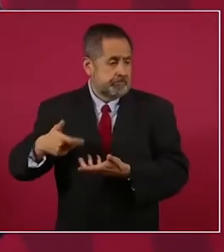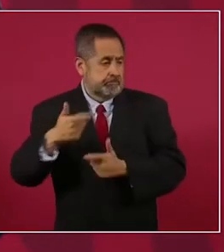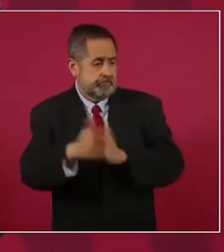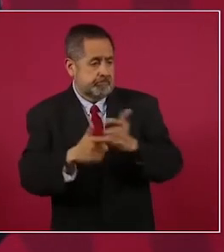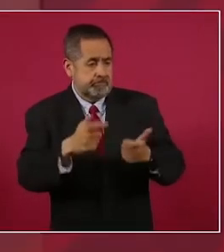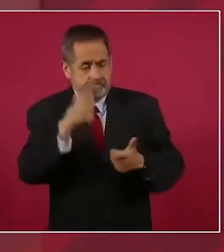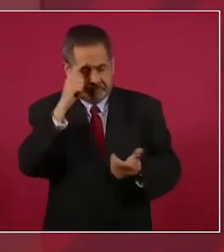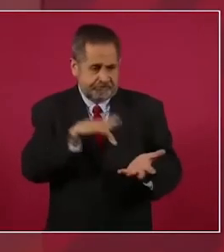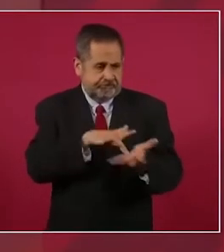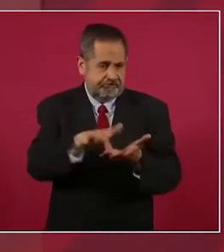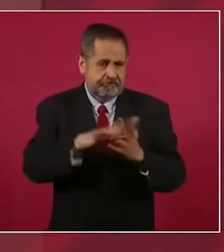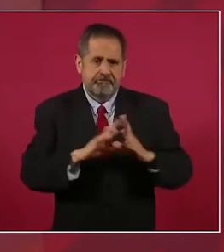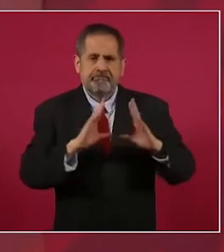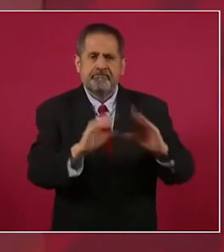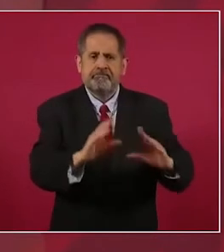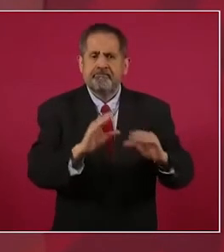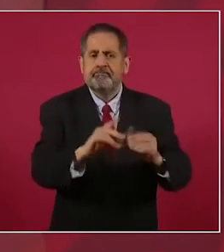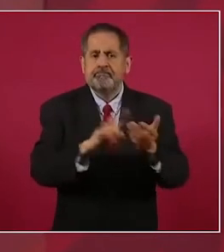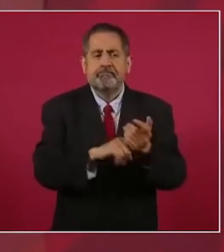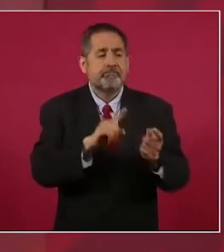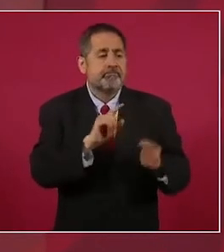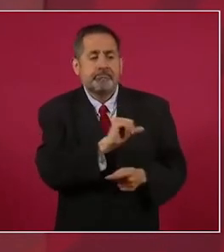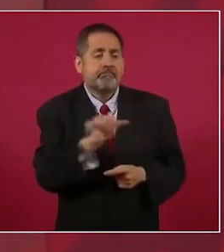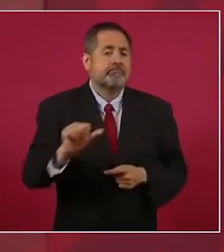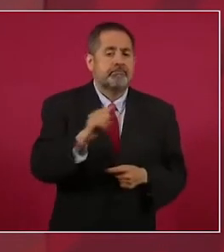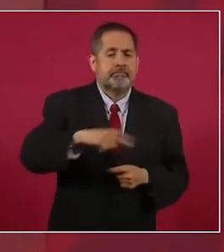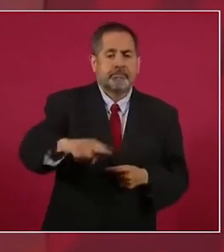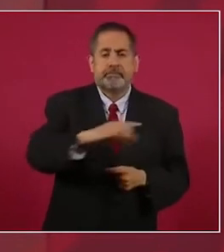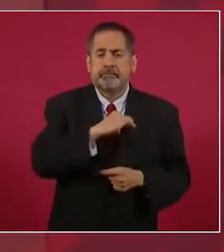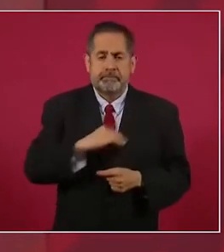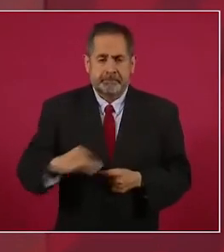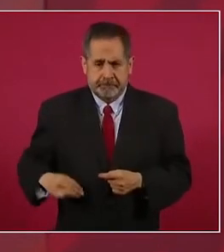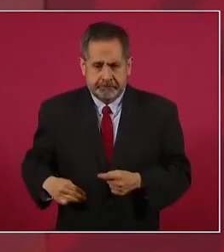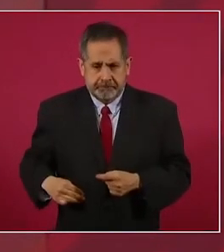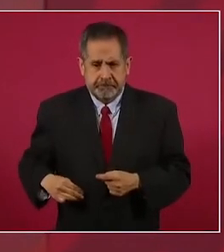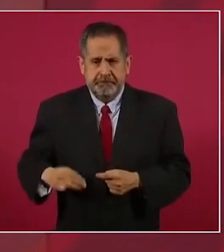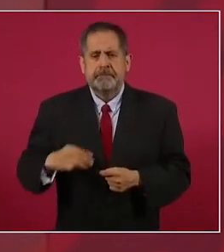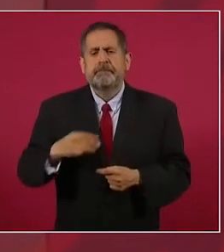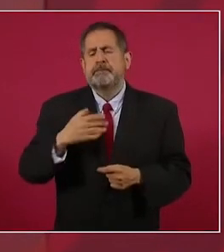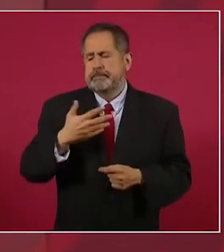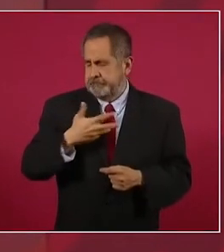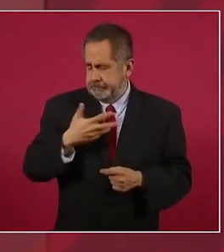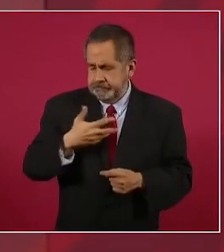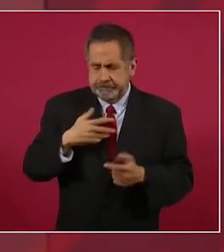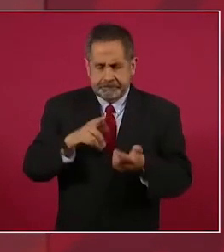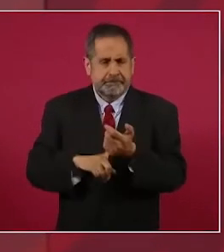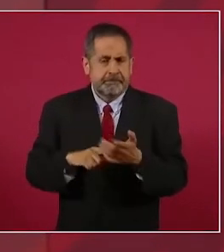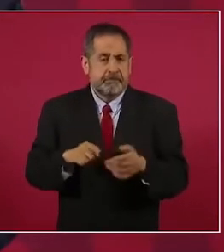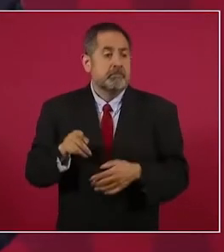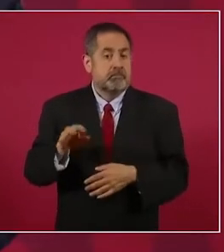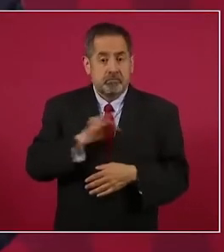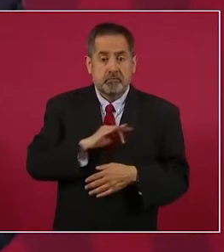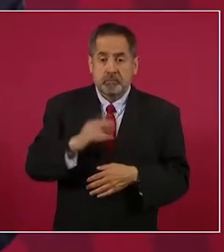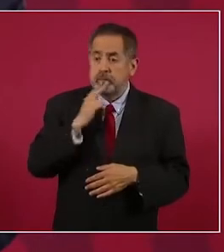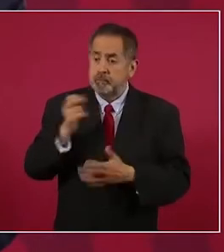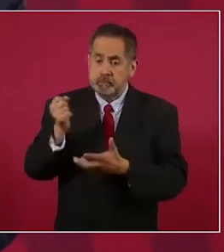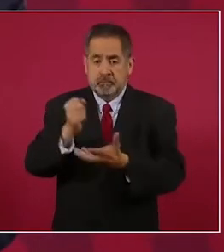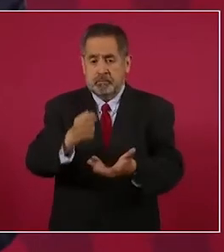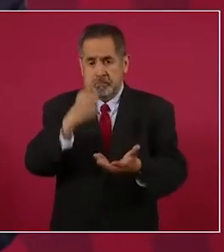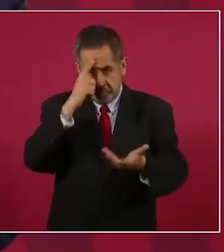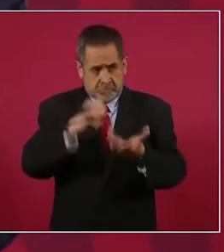el fortalecimiento de la seguridad pública en los municipios. Esos recursos pueden utilizarse con